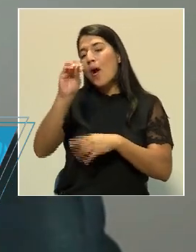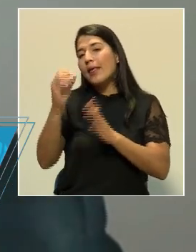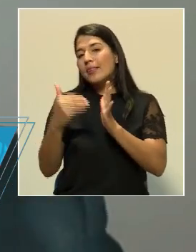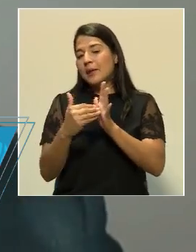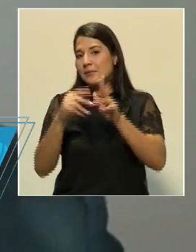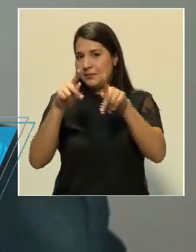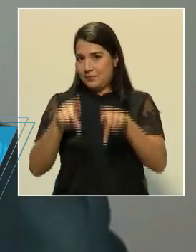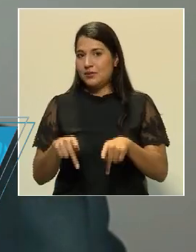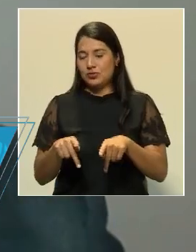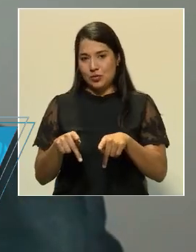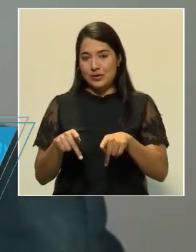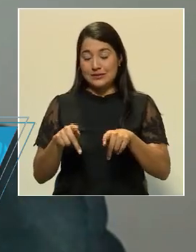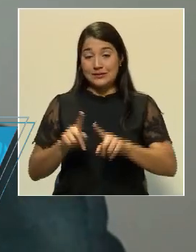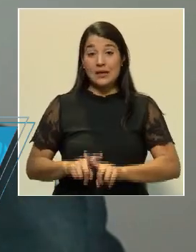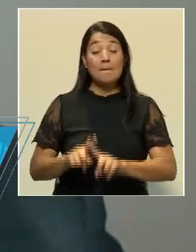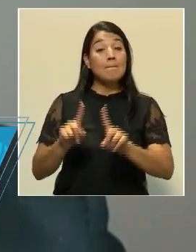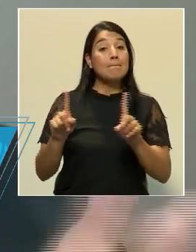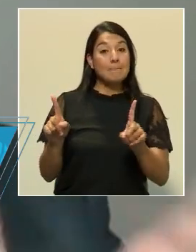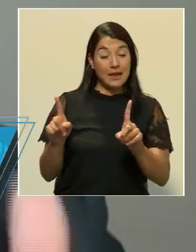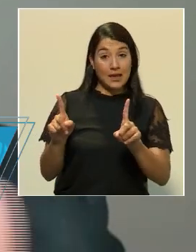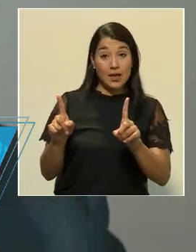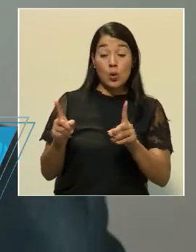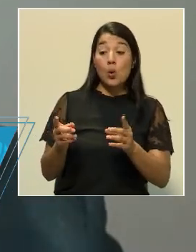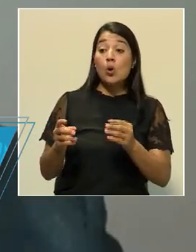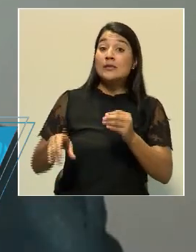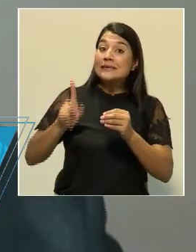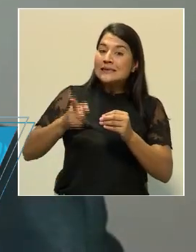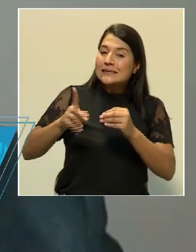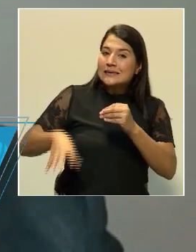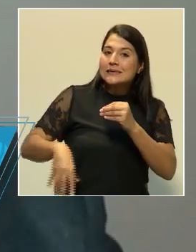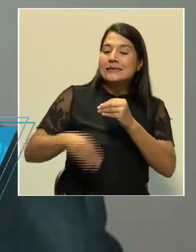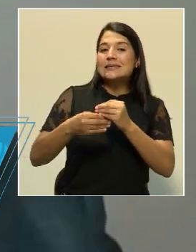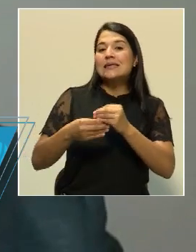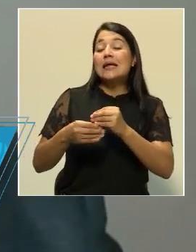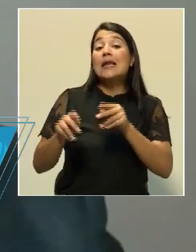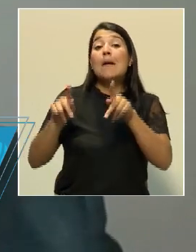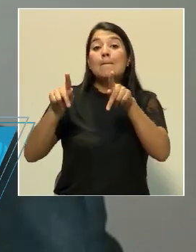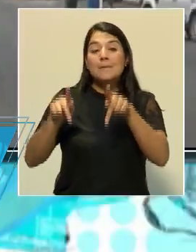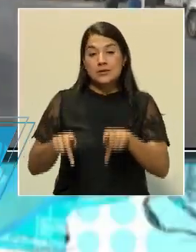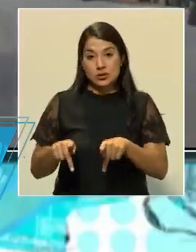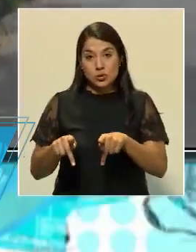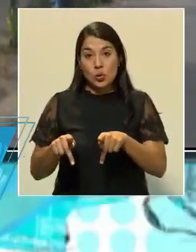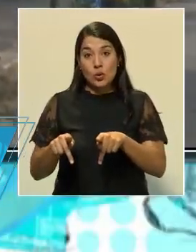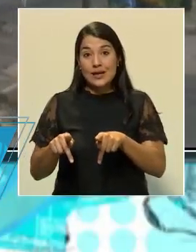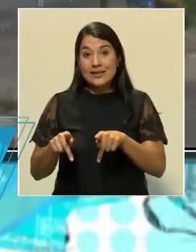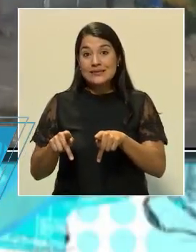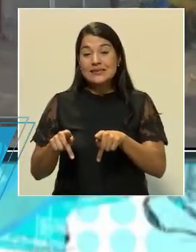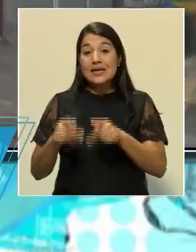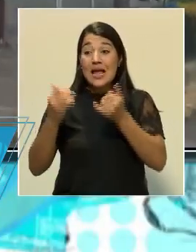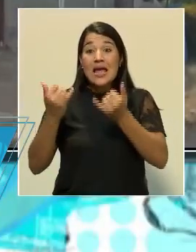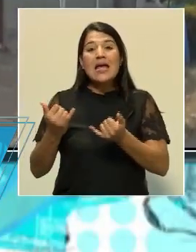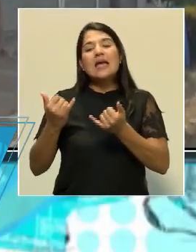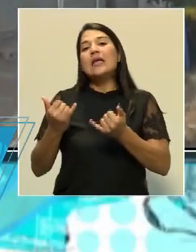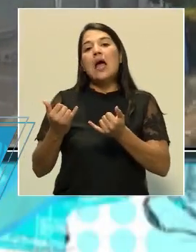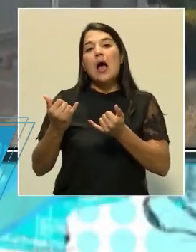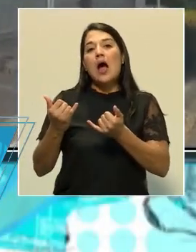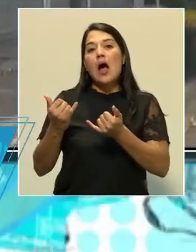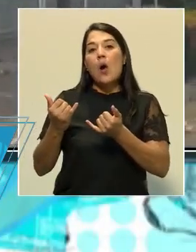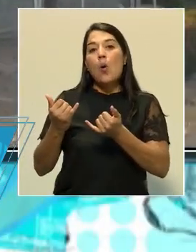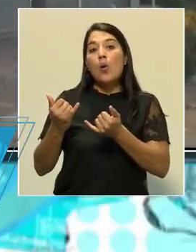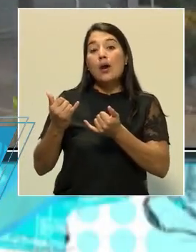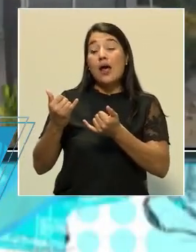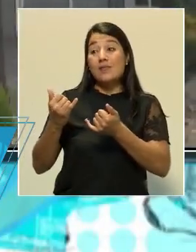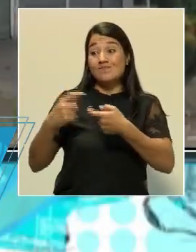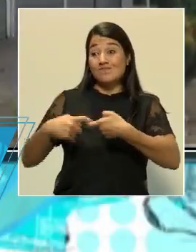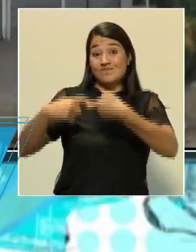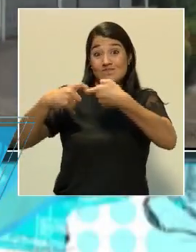40,000 personas, pero sumada a la gente que está perdiendo su ingreso porque está con suspensión de